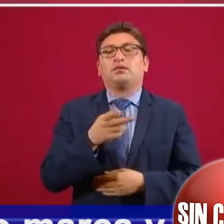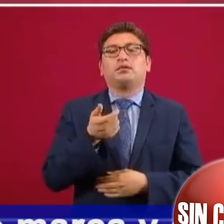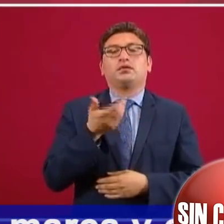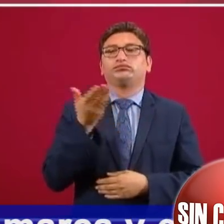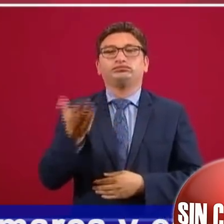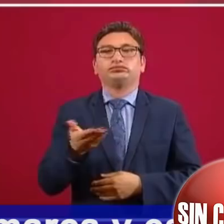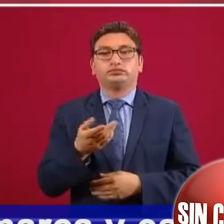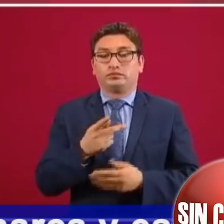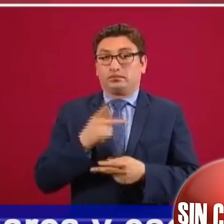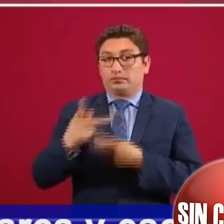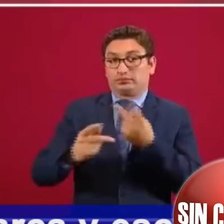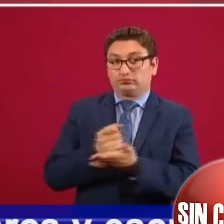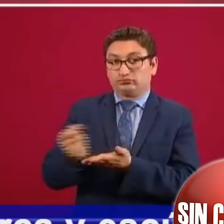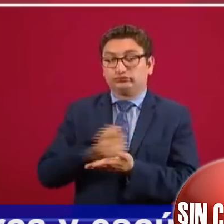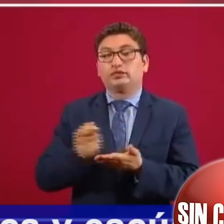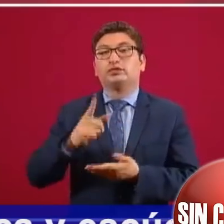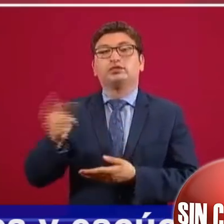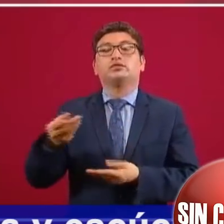de dar los créditos?